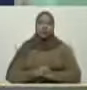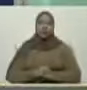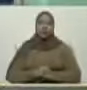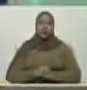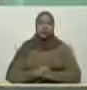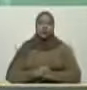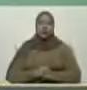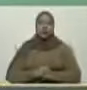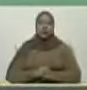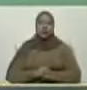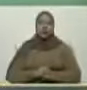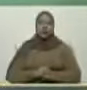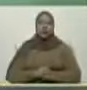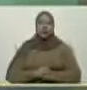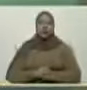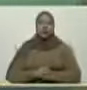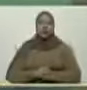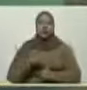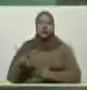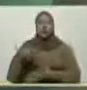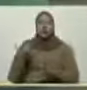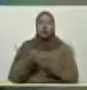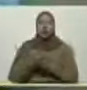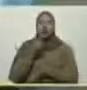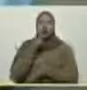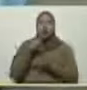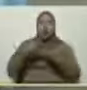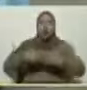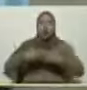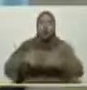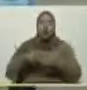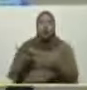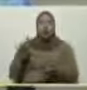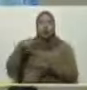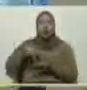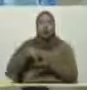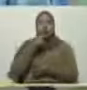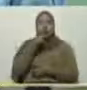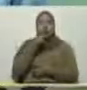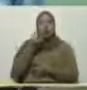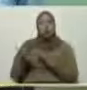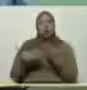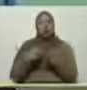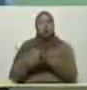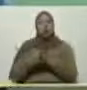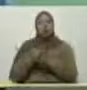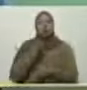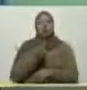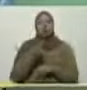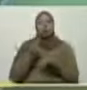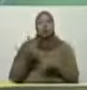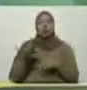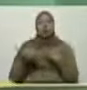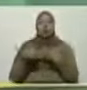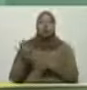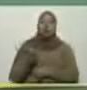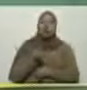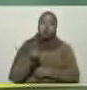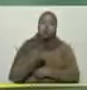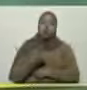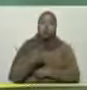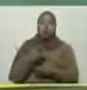amores encontramos el complejo hidrológico batalla de carao un complejo que consta de 23 haas